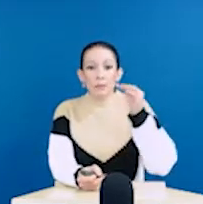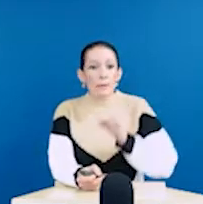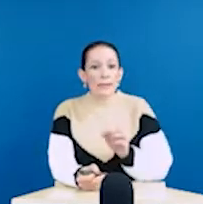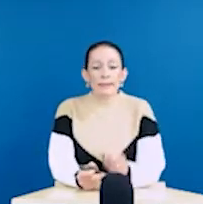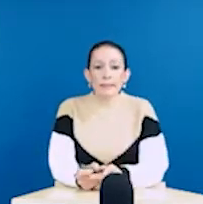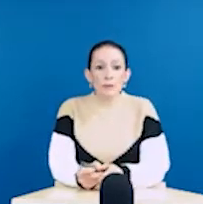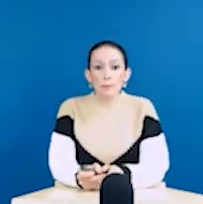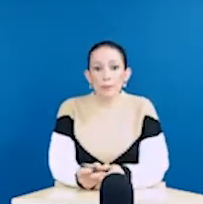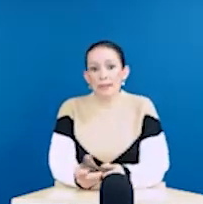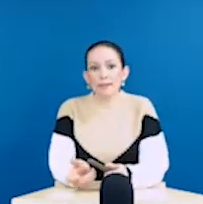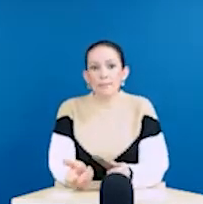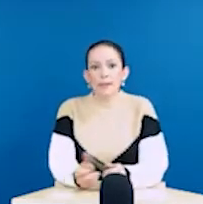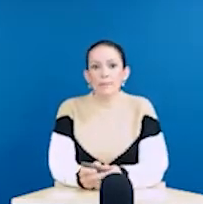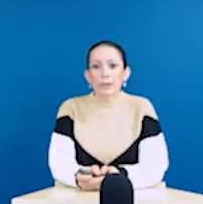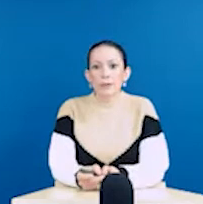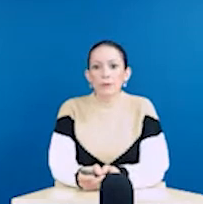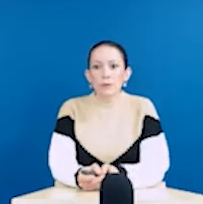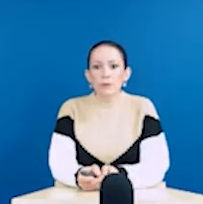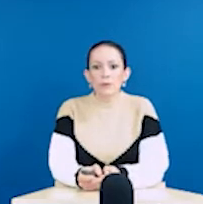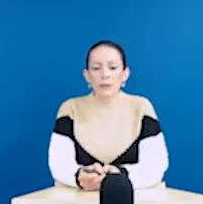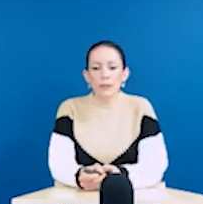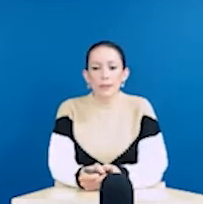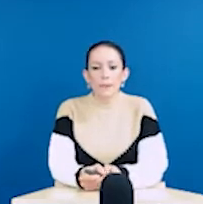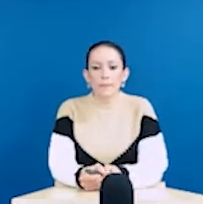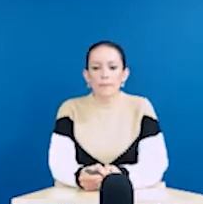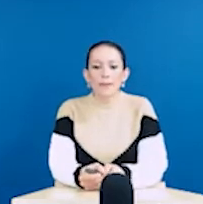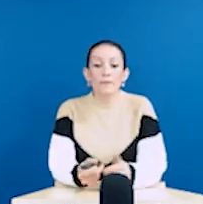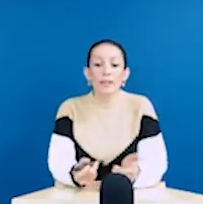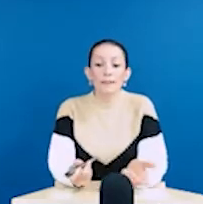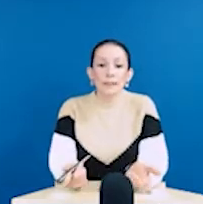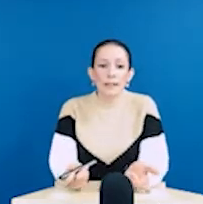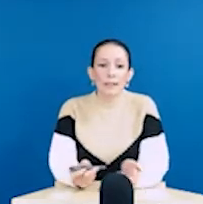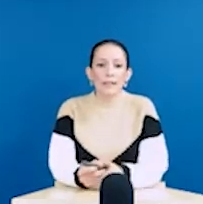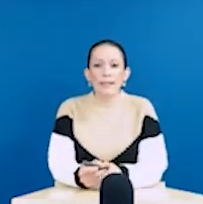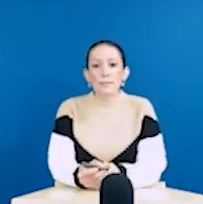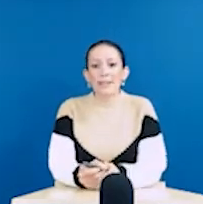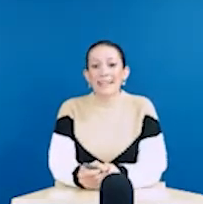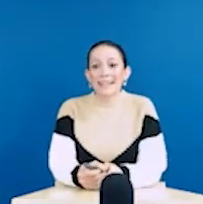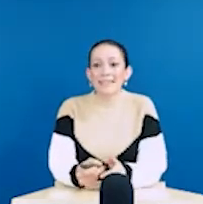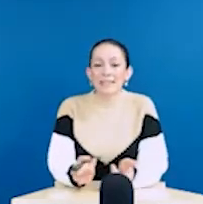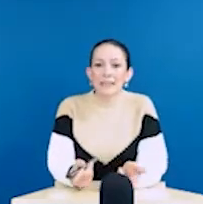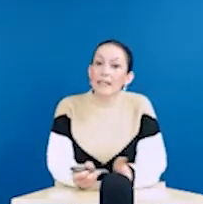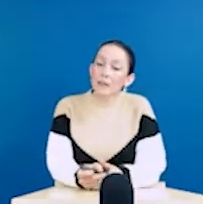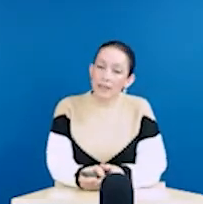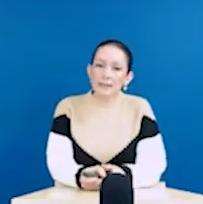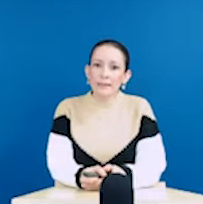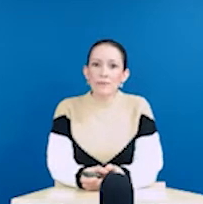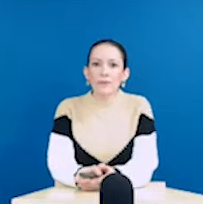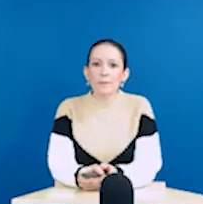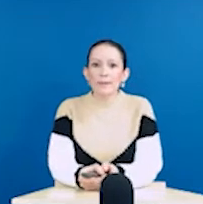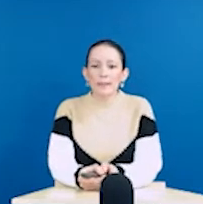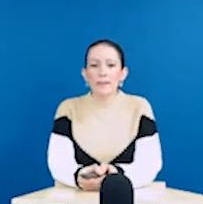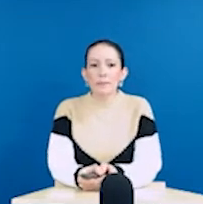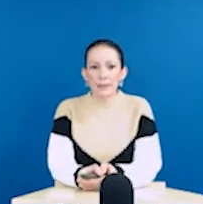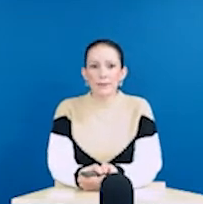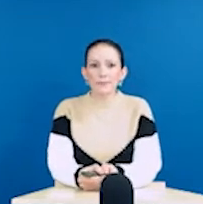Cefalocaudal desde su cabeza hasta los pies, para poder nosotros diferenciar y poder caracterizar qué es lo que necesita